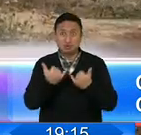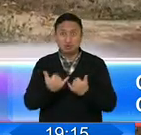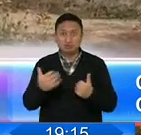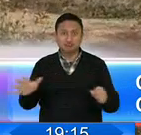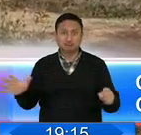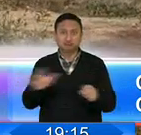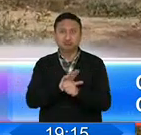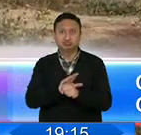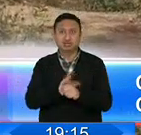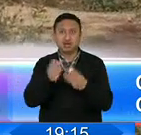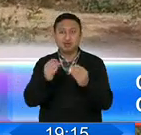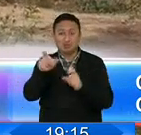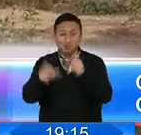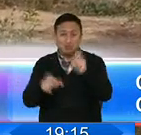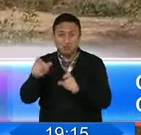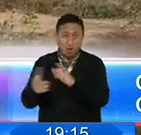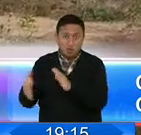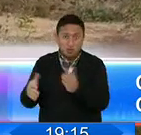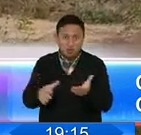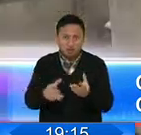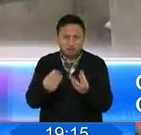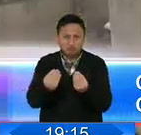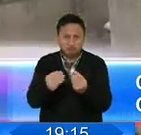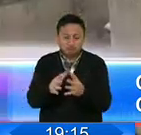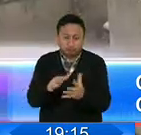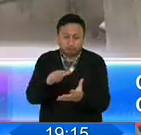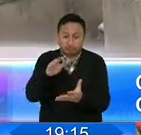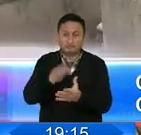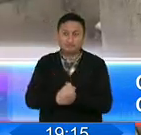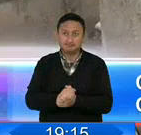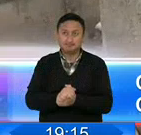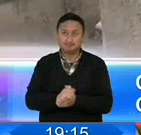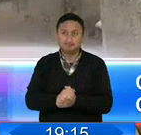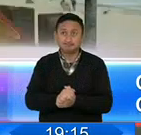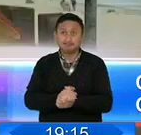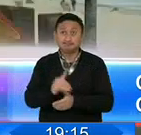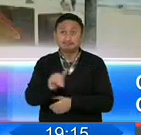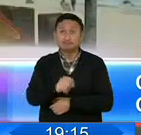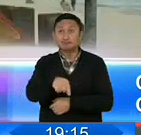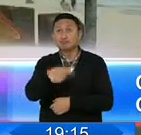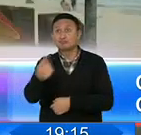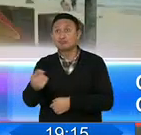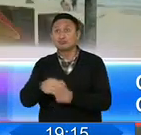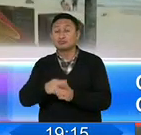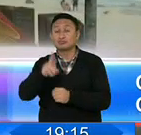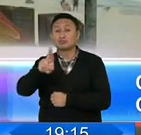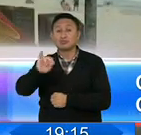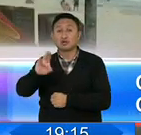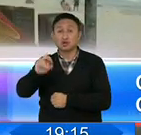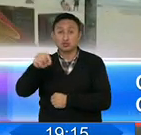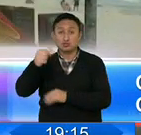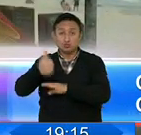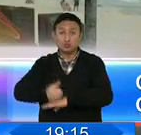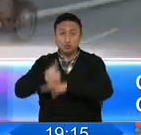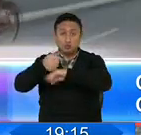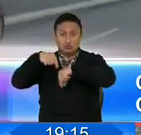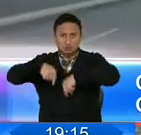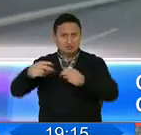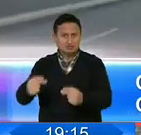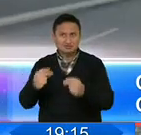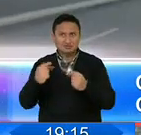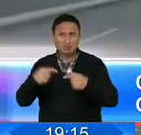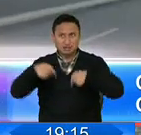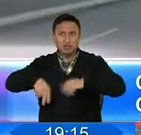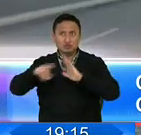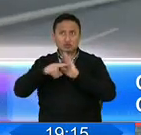el aumento de muertes por coronavirus. Pero mientras esto ocurre aquí, en estados como Río de Janeiro, las autoridades se apresuran a tomar